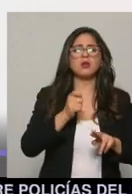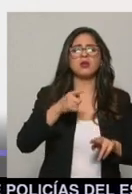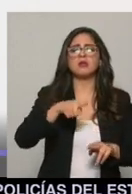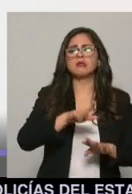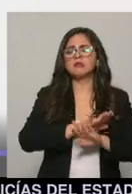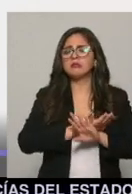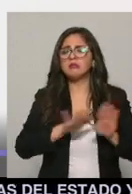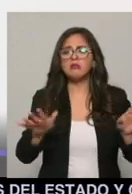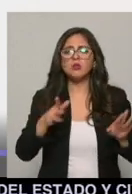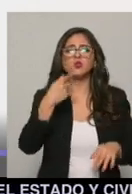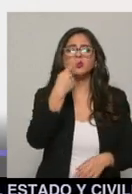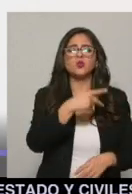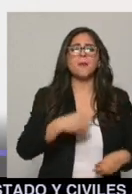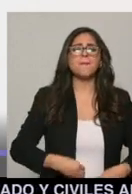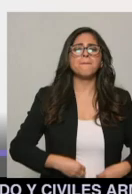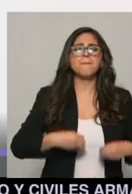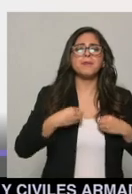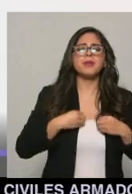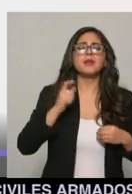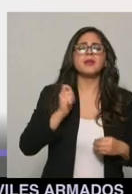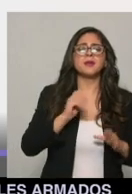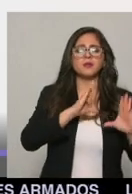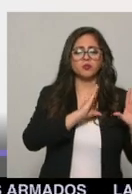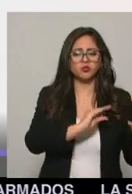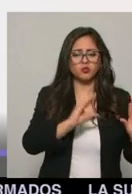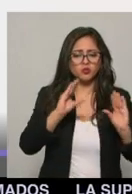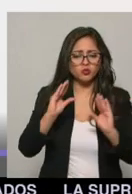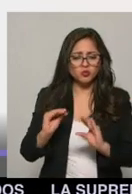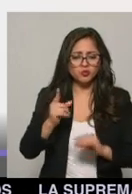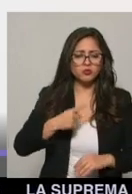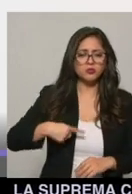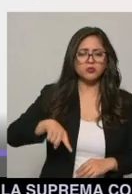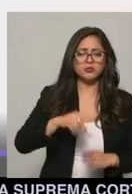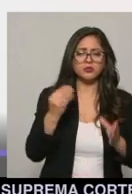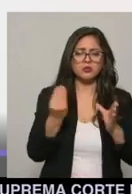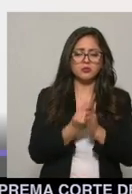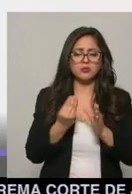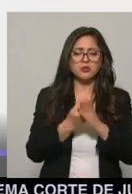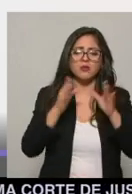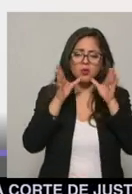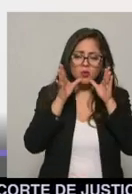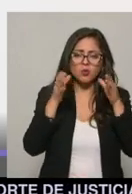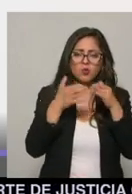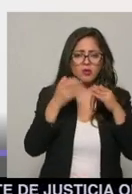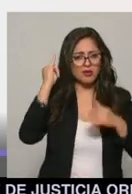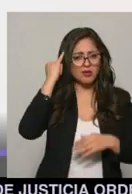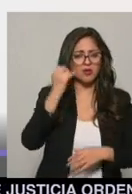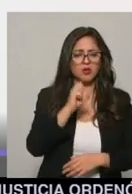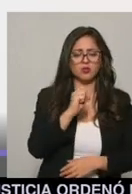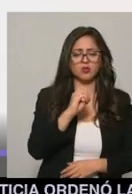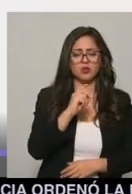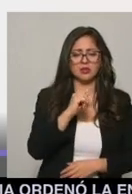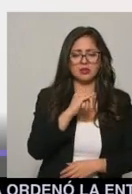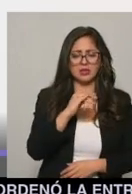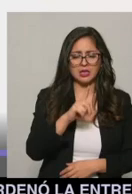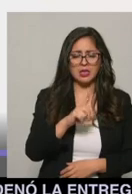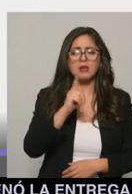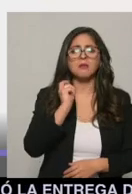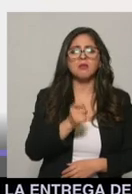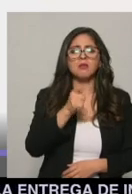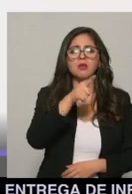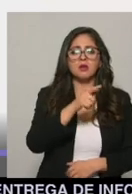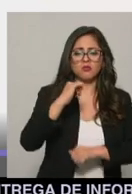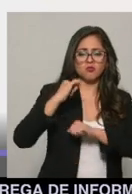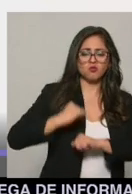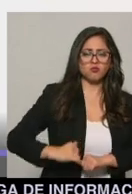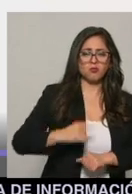su vida es dar clases en una comunidad tzotzil, y pues bueno, él tiene a cargo los 6 grados